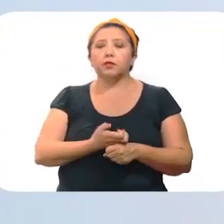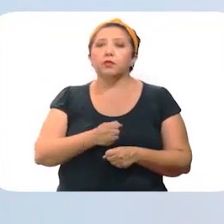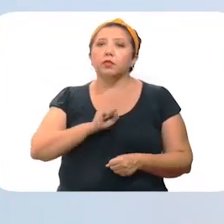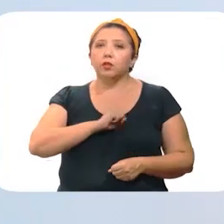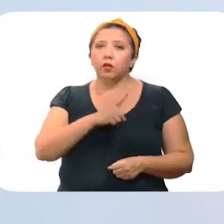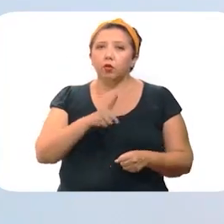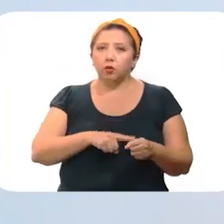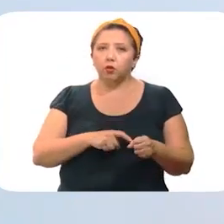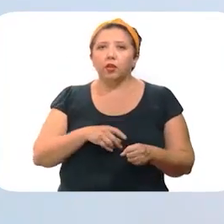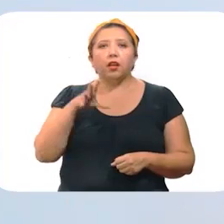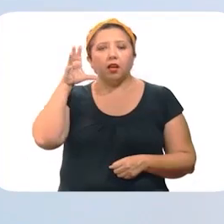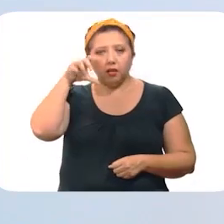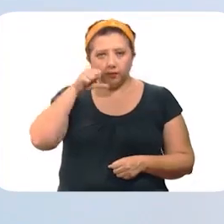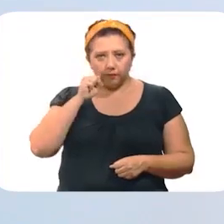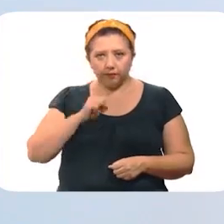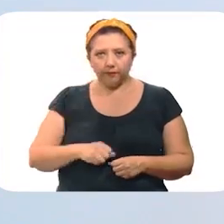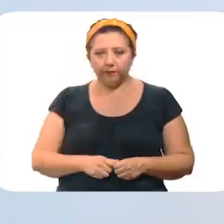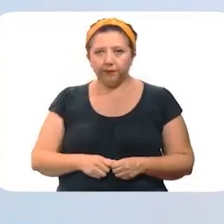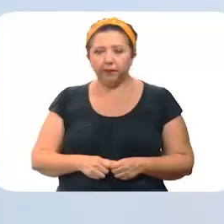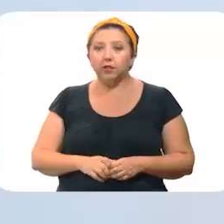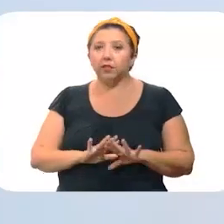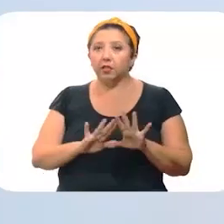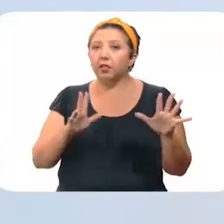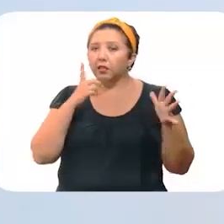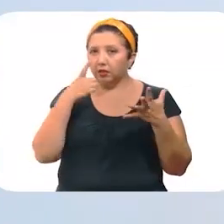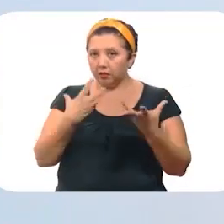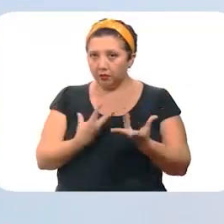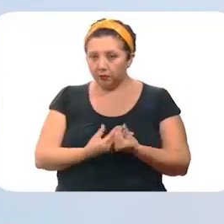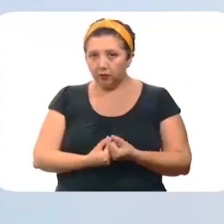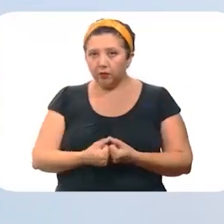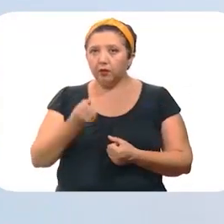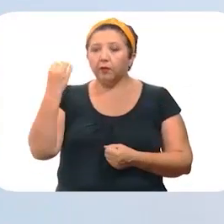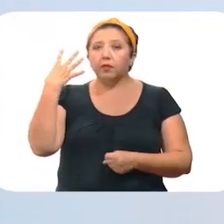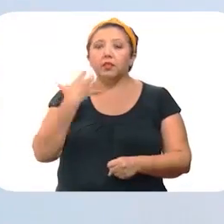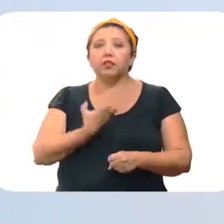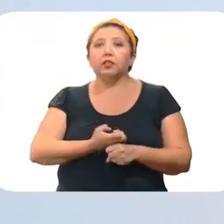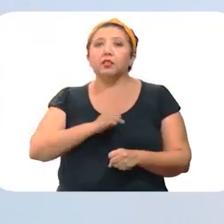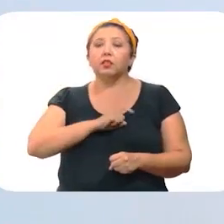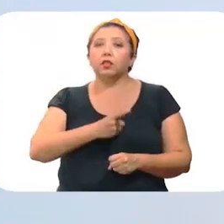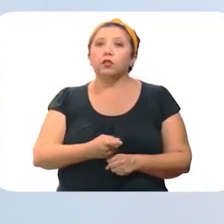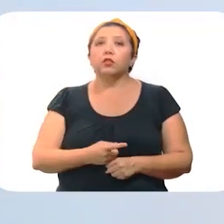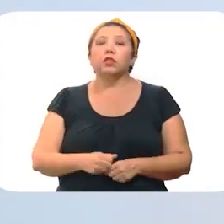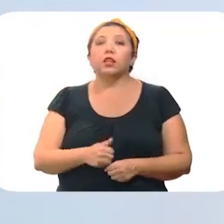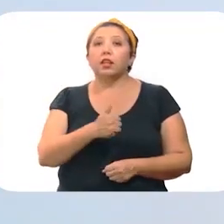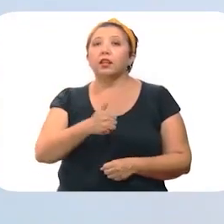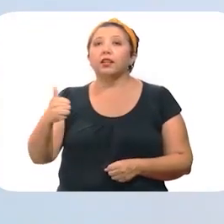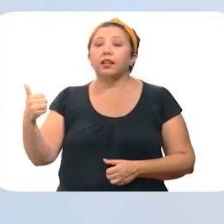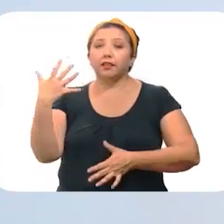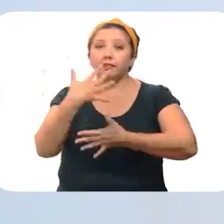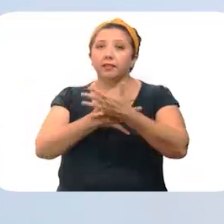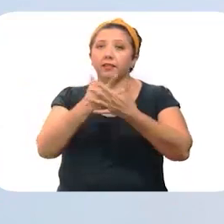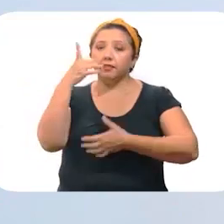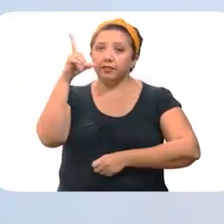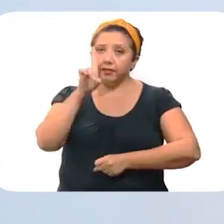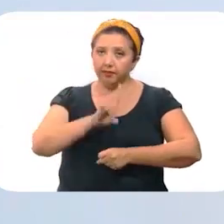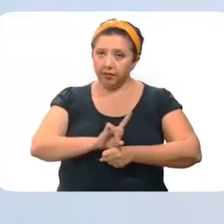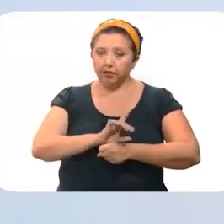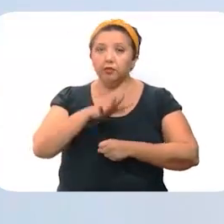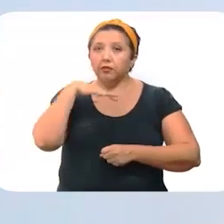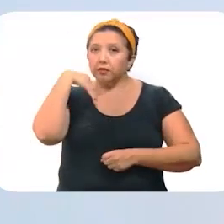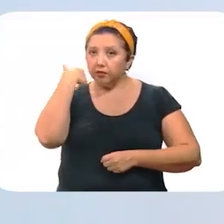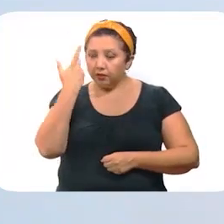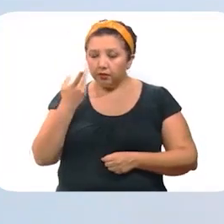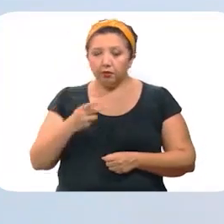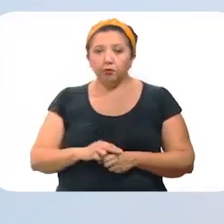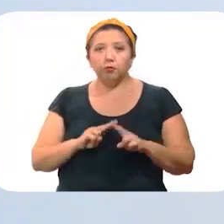estatal de salud marcan color naranja. Como hemos informado, el semáforo estatal de salud se va a dar a conocer cada 15 días, con la